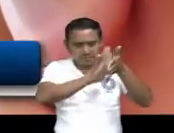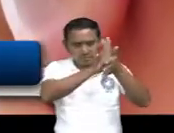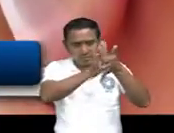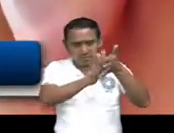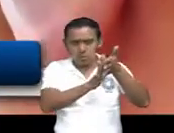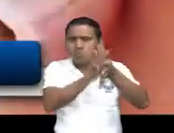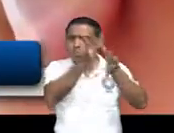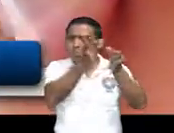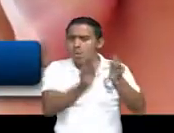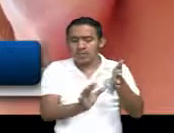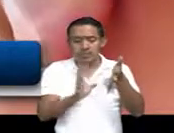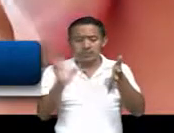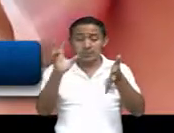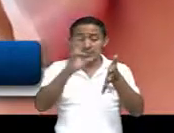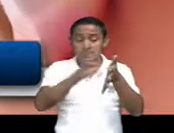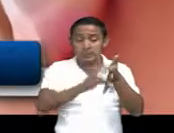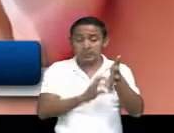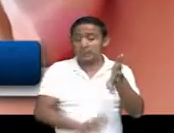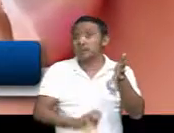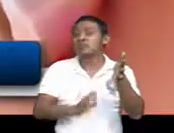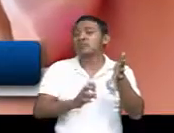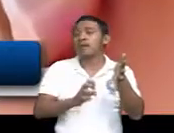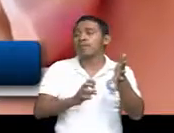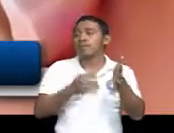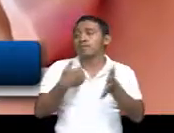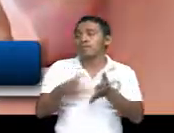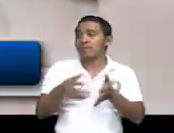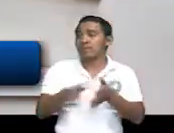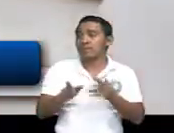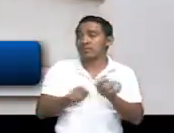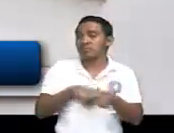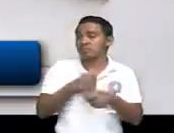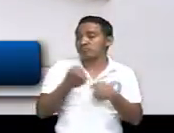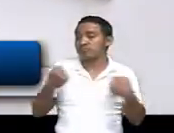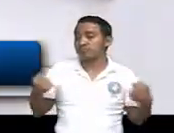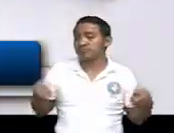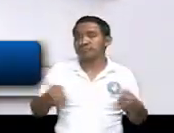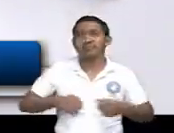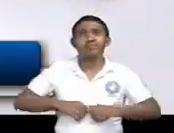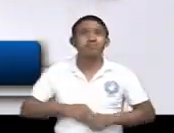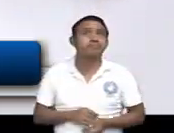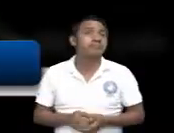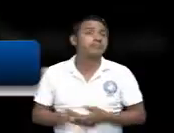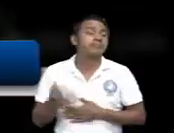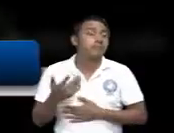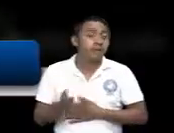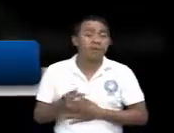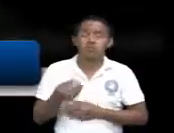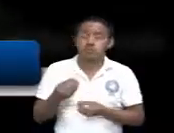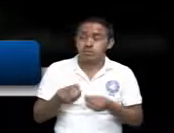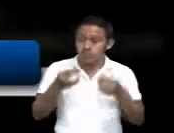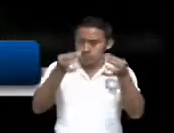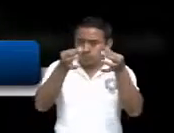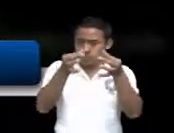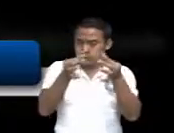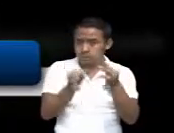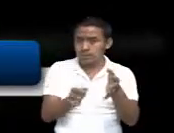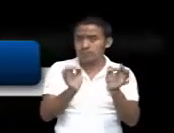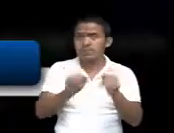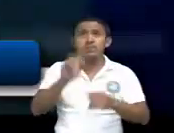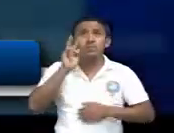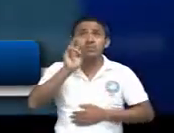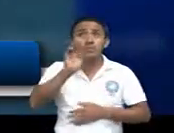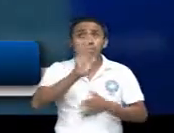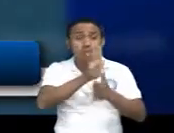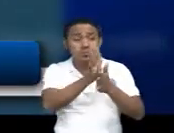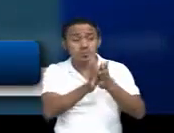delgada que éste que fácilmente se puede romper ves es muy delgada como lo puede apreciar